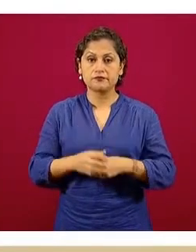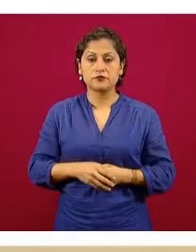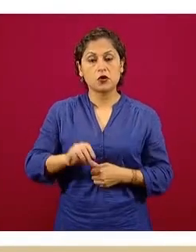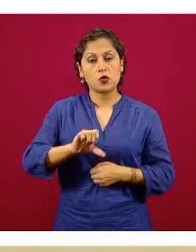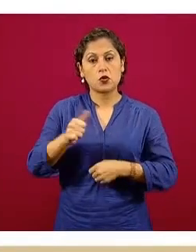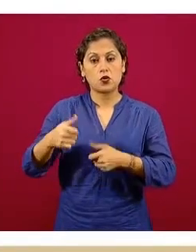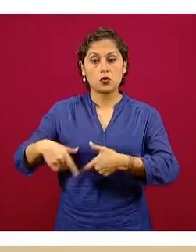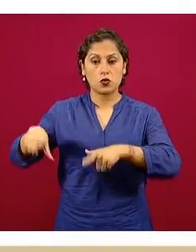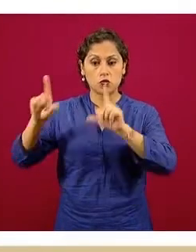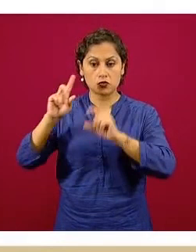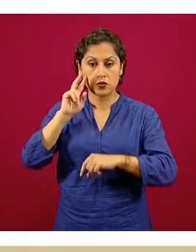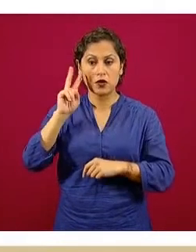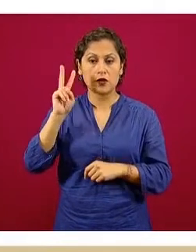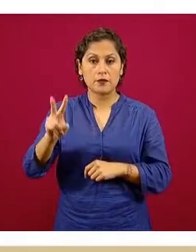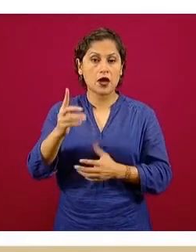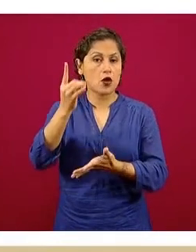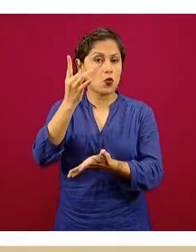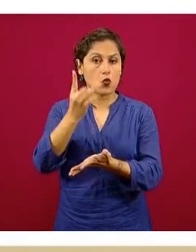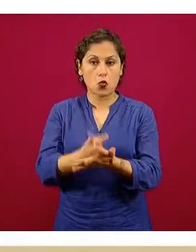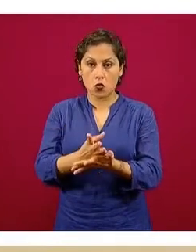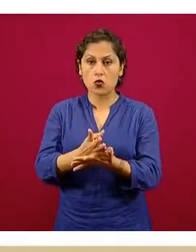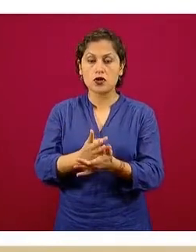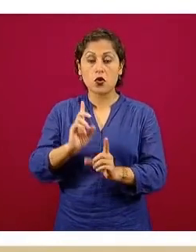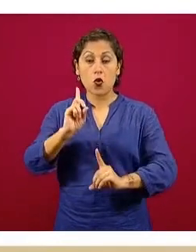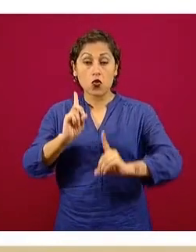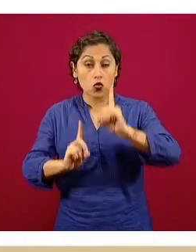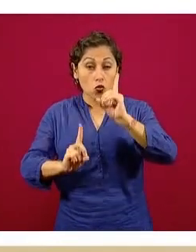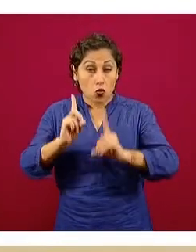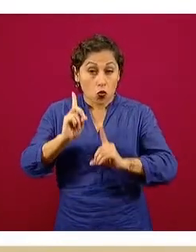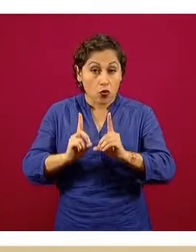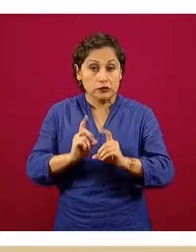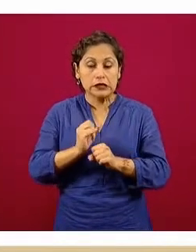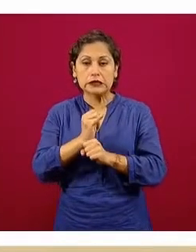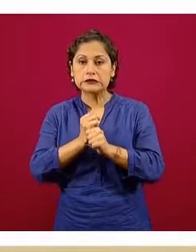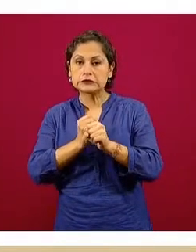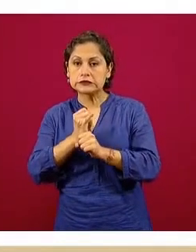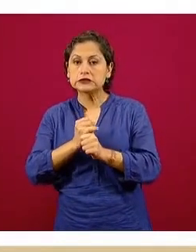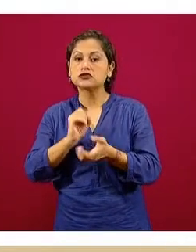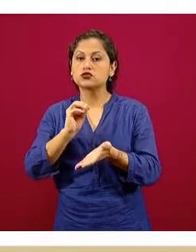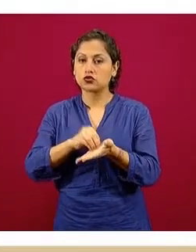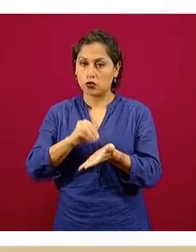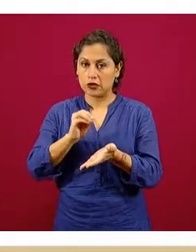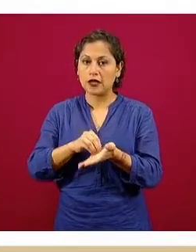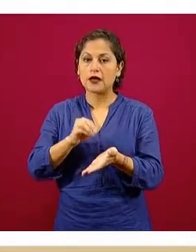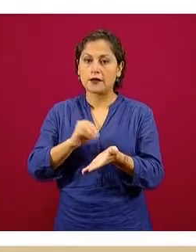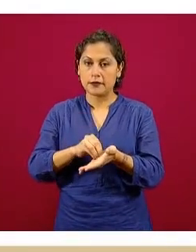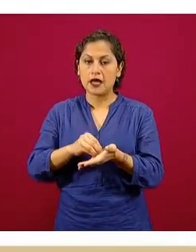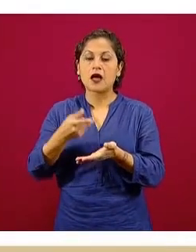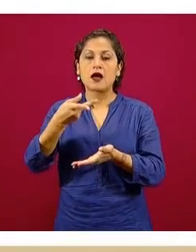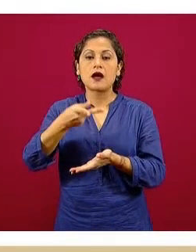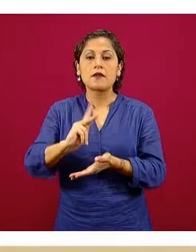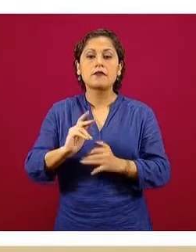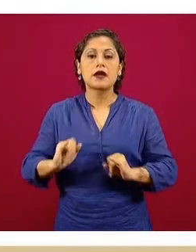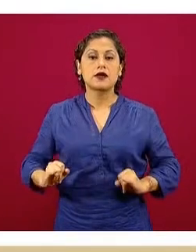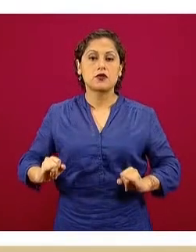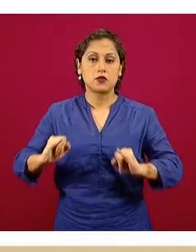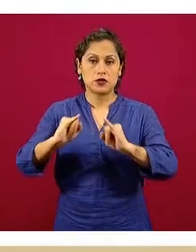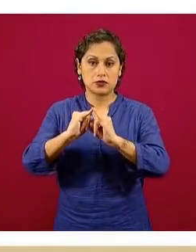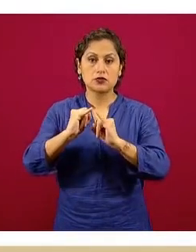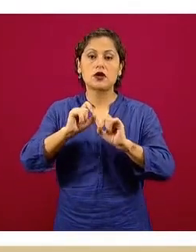diapositiva veremos solamente los casos sospechosos o aún sospechosos cómo se distribuyen también por entidad federativa